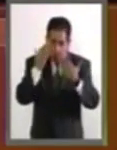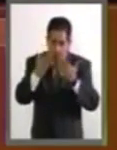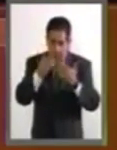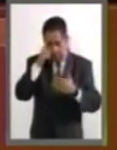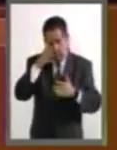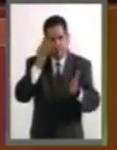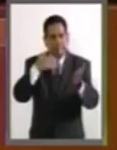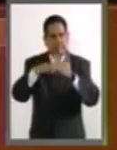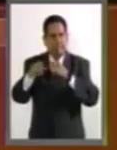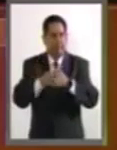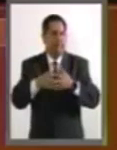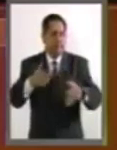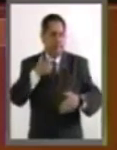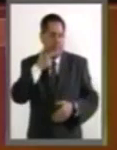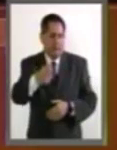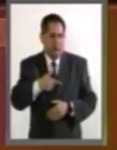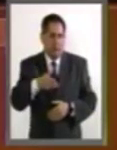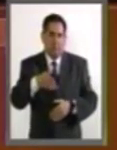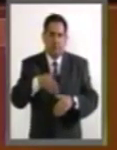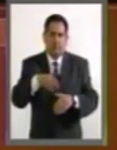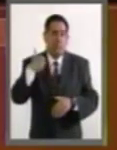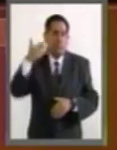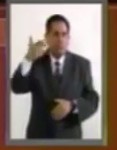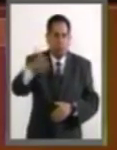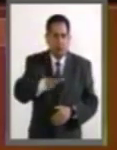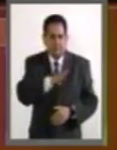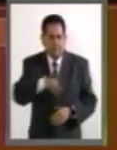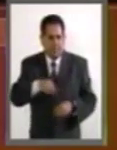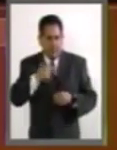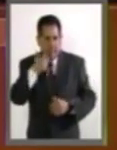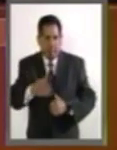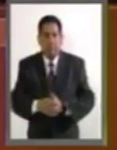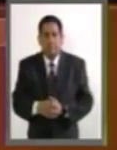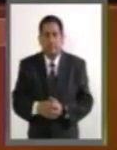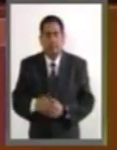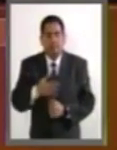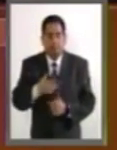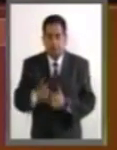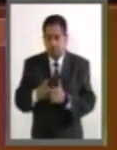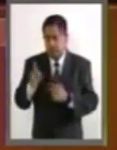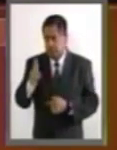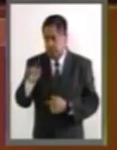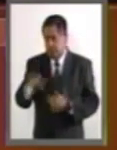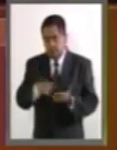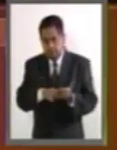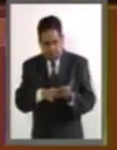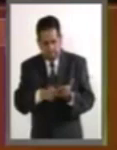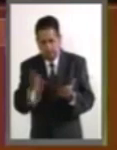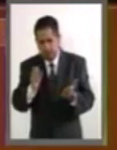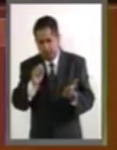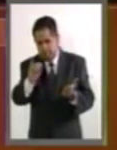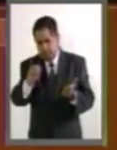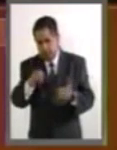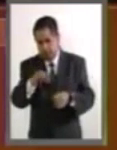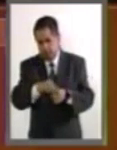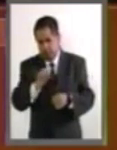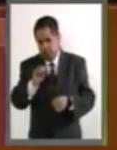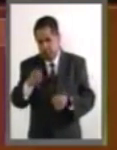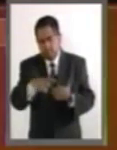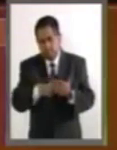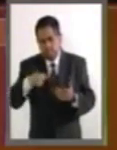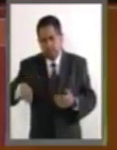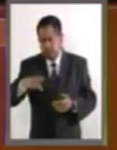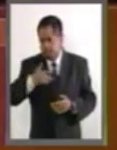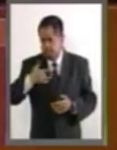movilidad social y el acceso a una mejor calidad de vida. En el Grupo Parlamentario del PRI votaremos a favor del presente dictamen porque